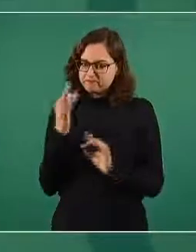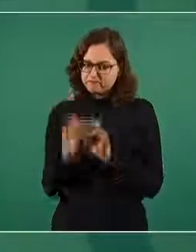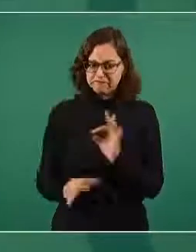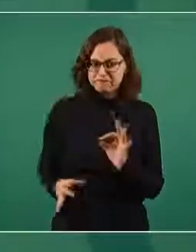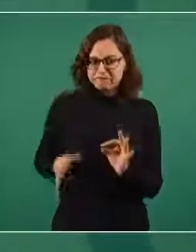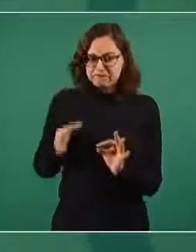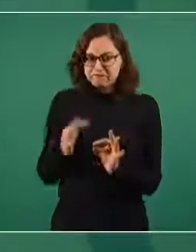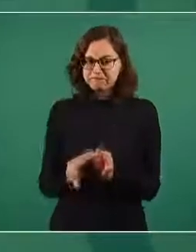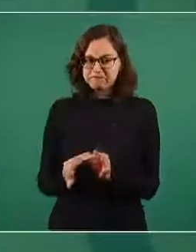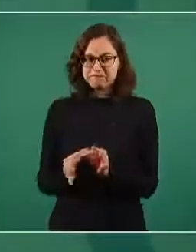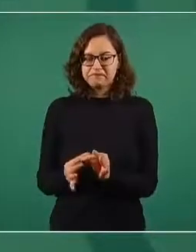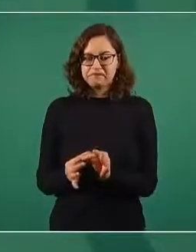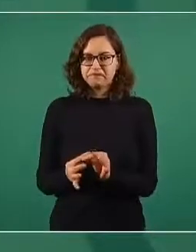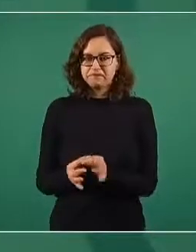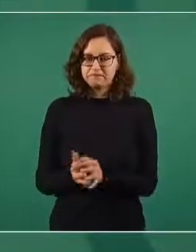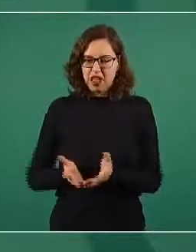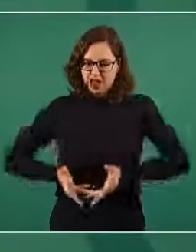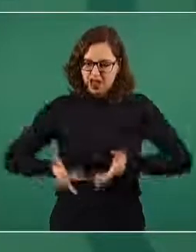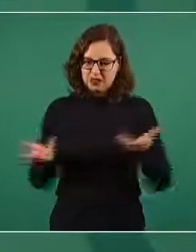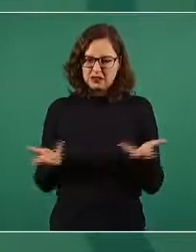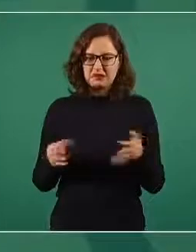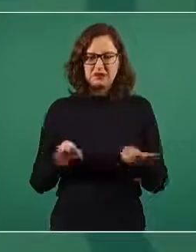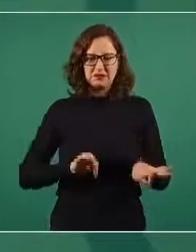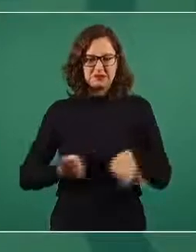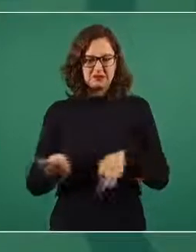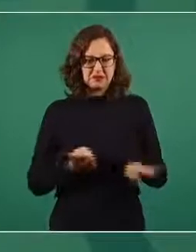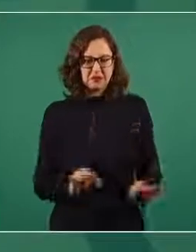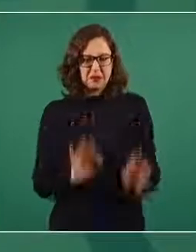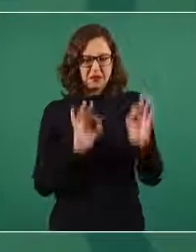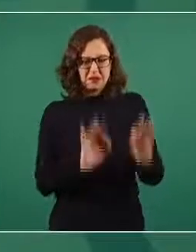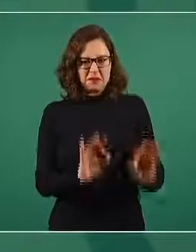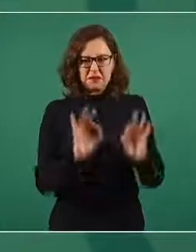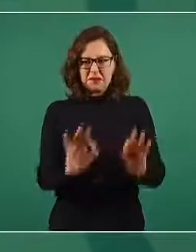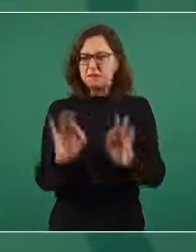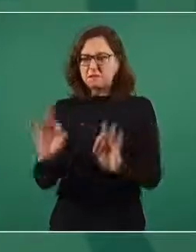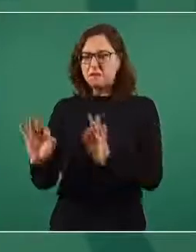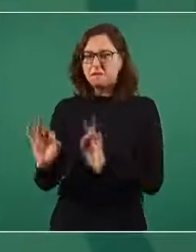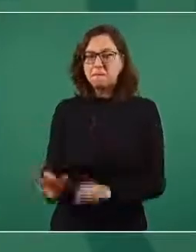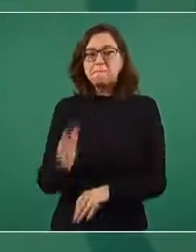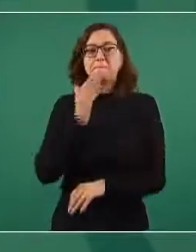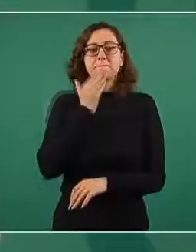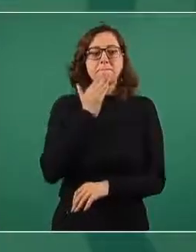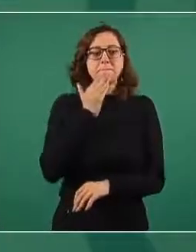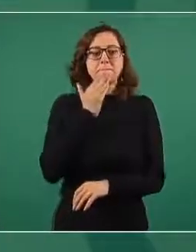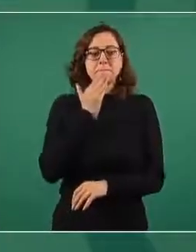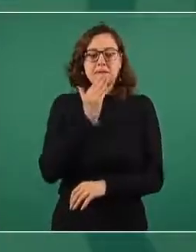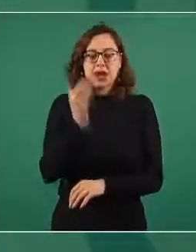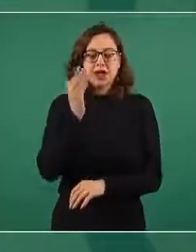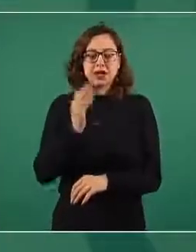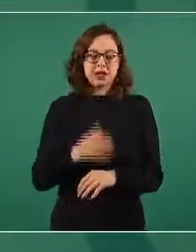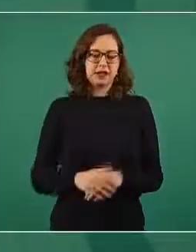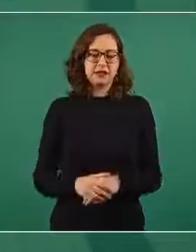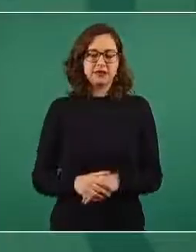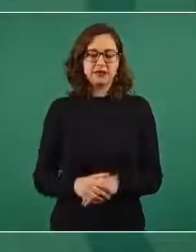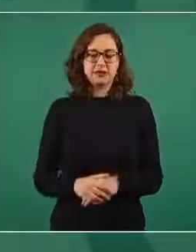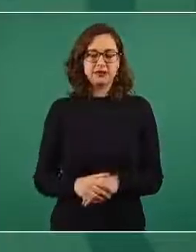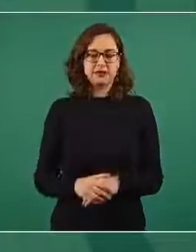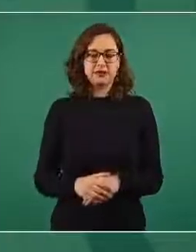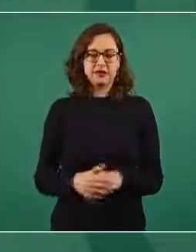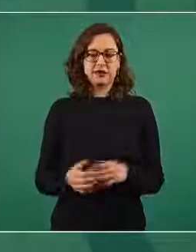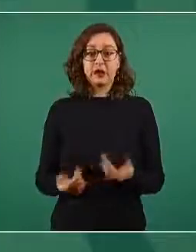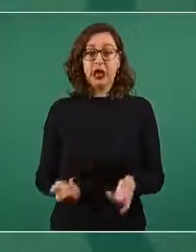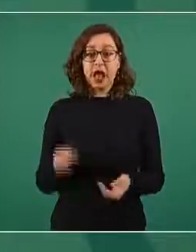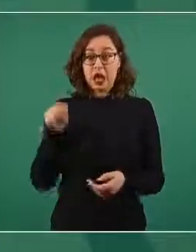además de todo lo que hizo, bueno, fue el que dotó al primer